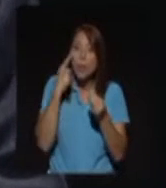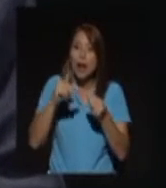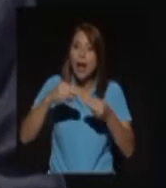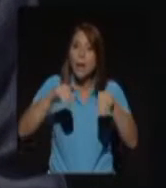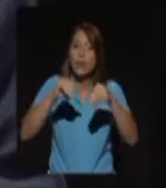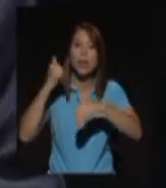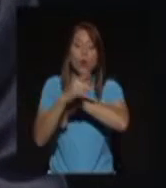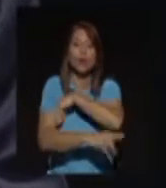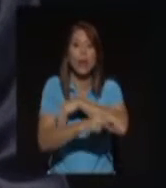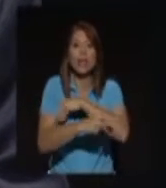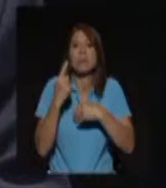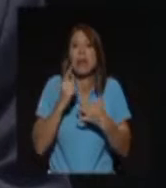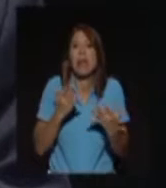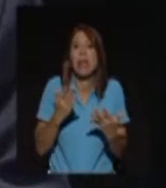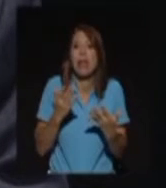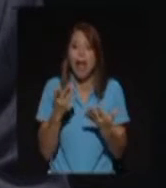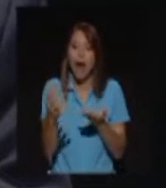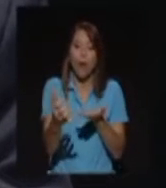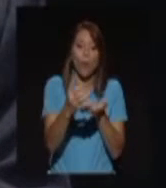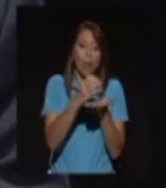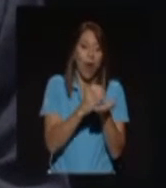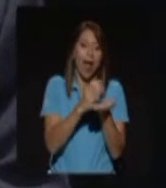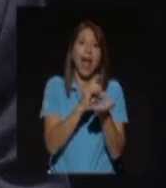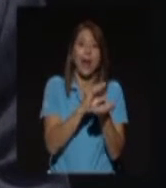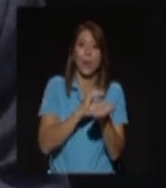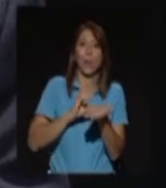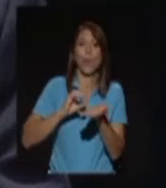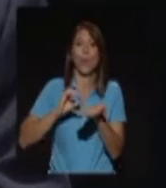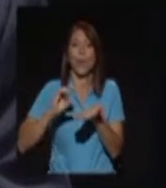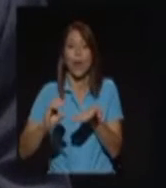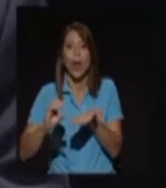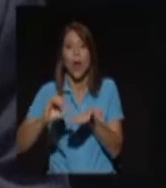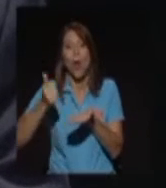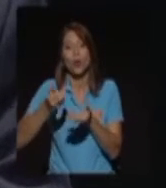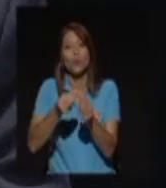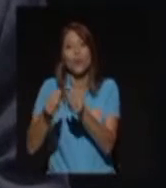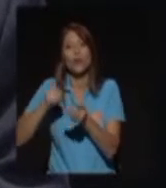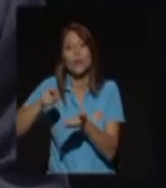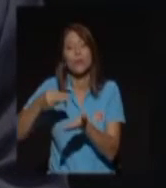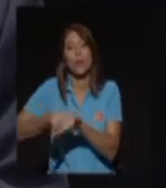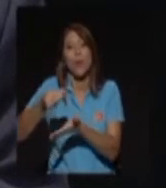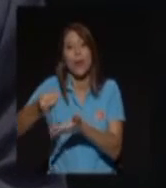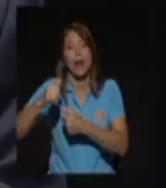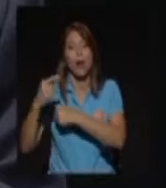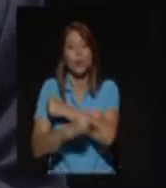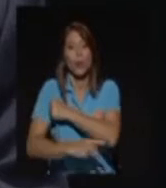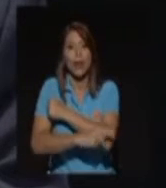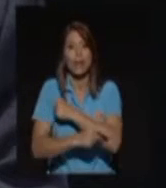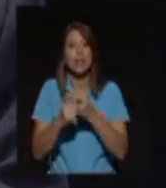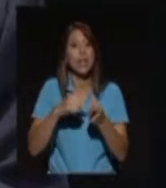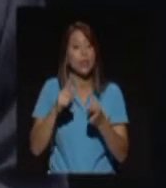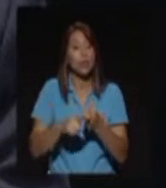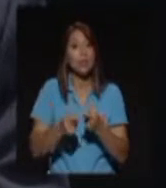que importar, lo que Costa Rica no producía en esa época. Así que desde ese tiempo el